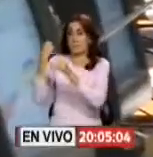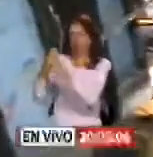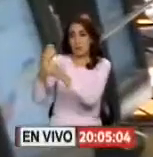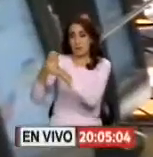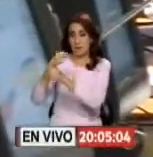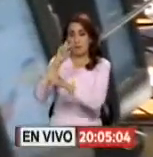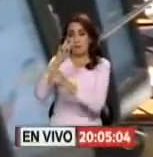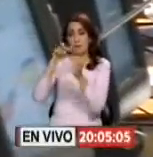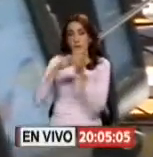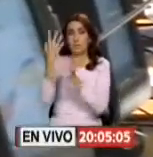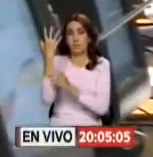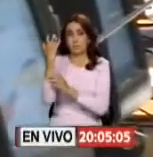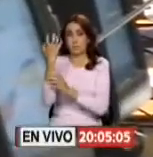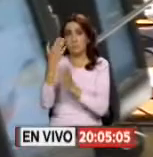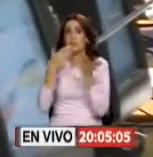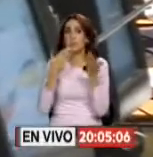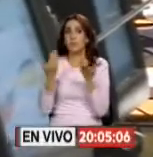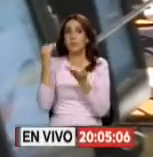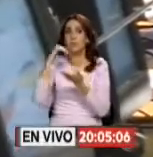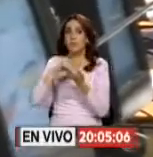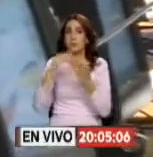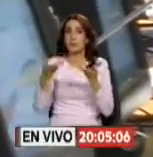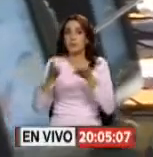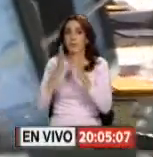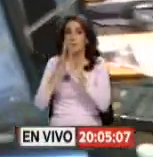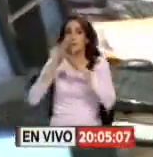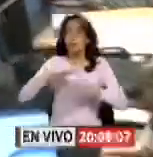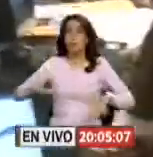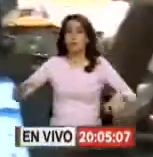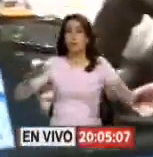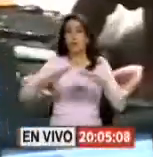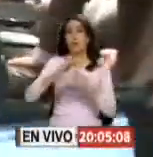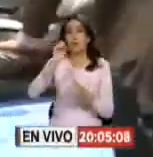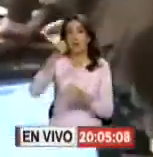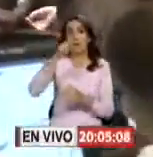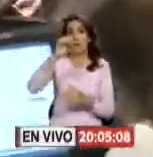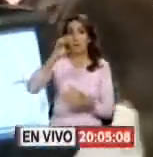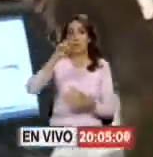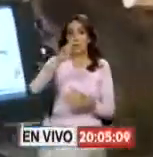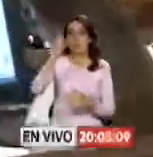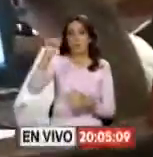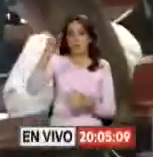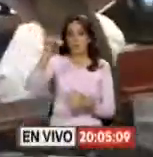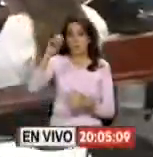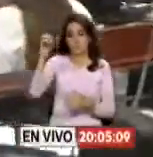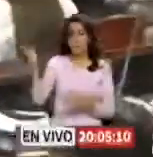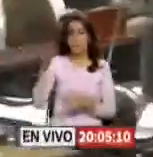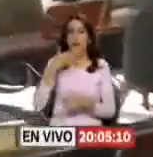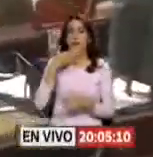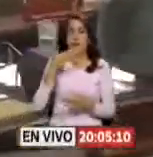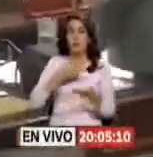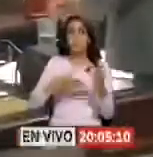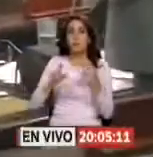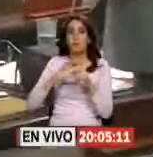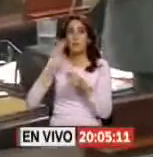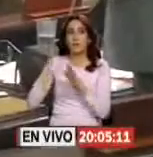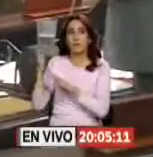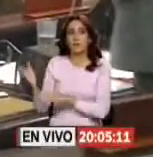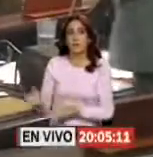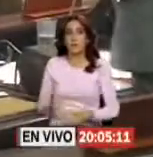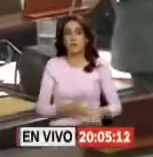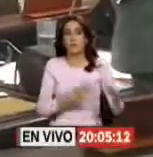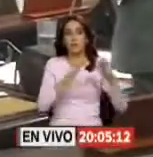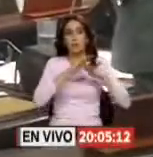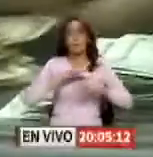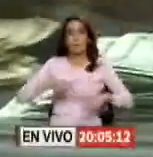es en 2015, se le exigieron por parte del entonces secretario de Estado José Serrano y su colaboradora María Fernanda Iglesias pagos irregulares sobre